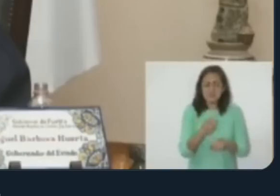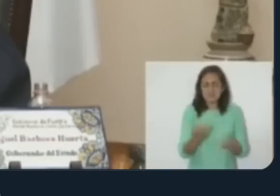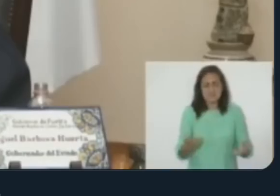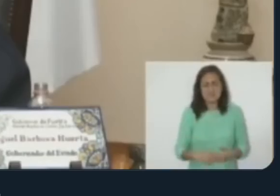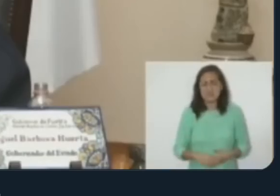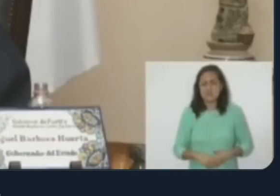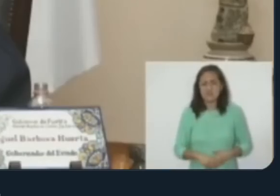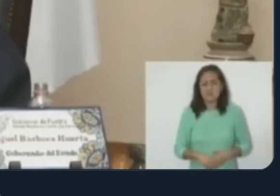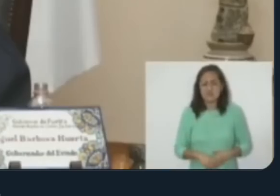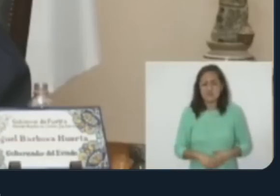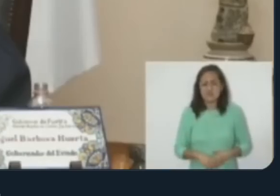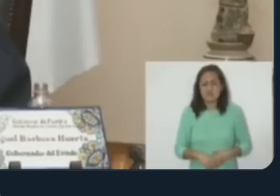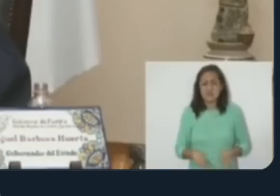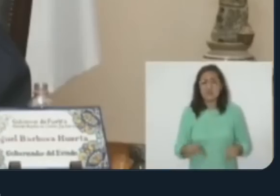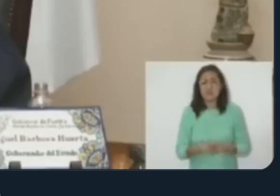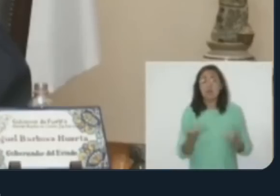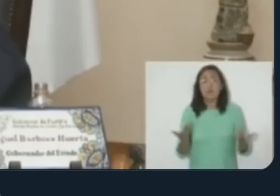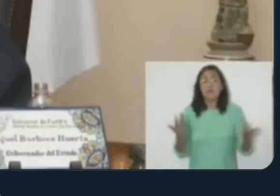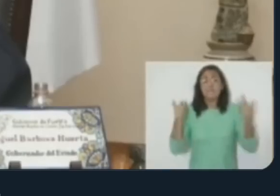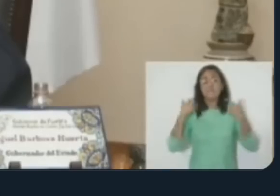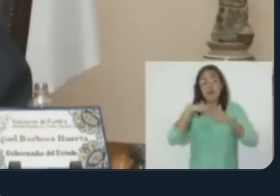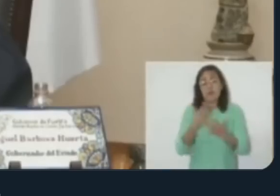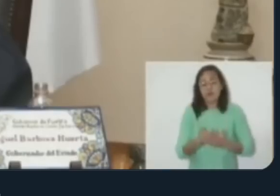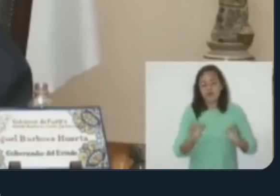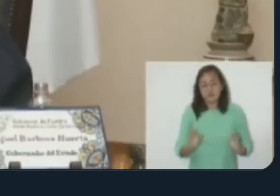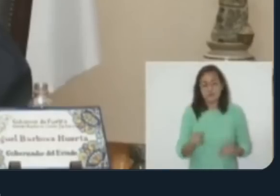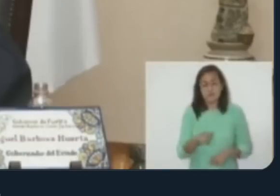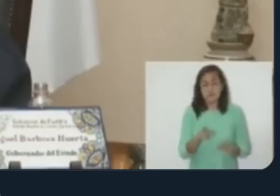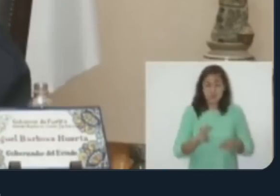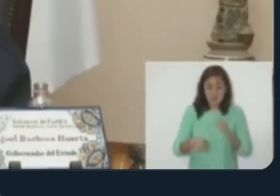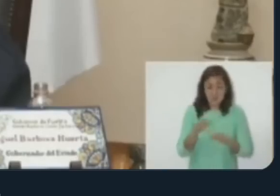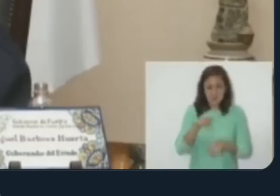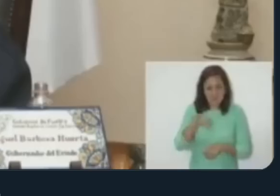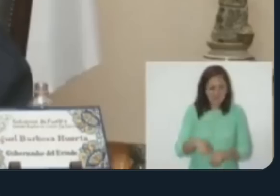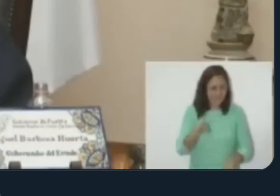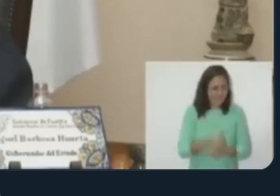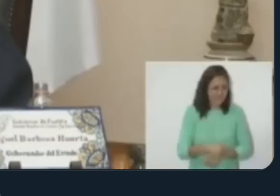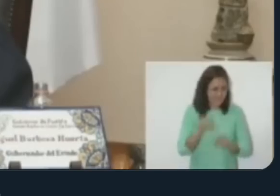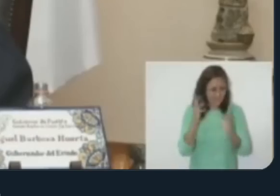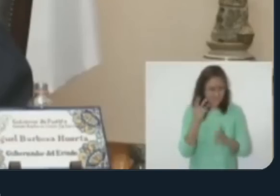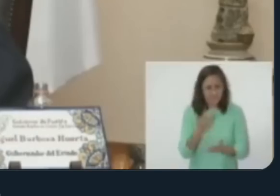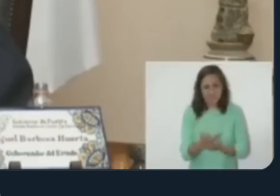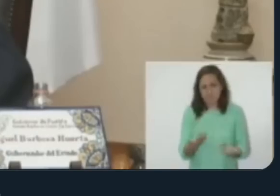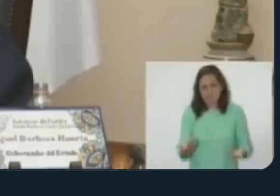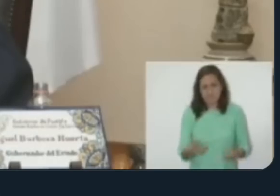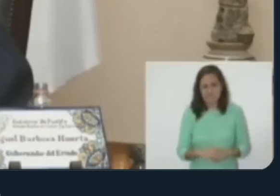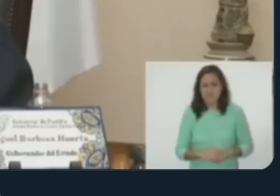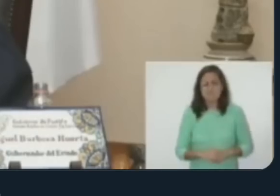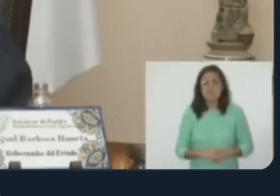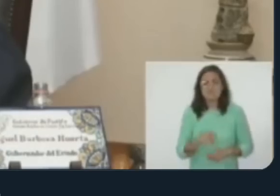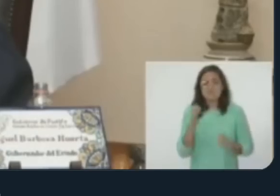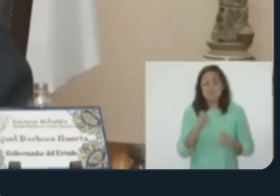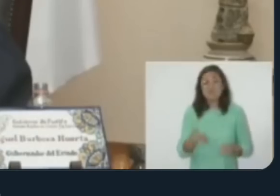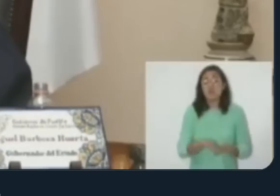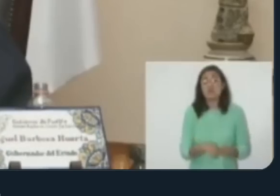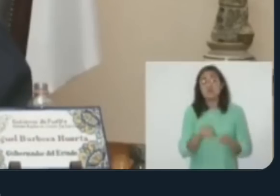Amigos y amigas, vamos a ir a la gira de trabajo. Hoy el presidente estuvo en Puebla. Amigos, los